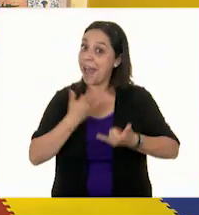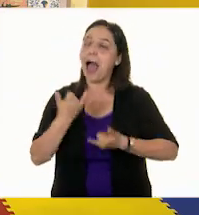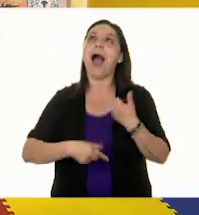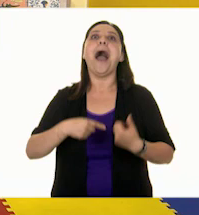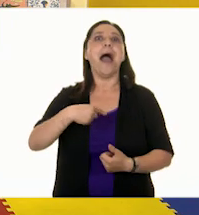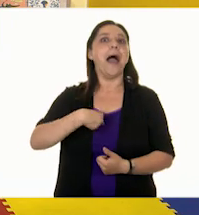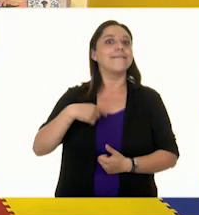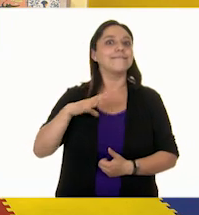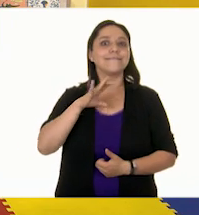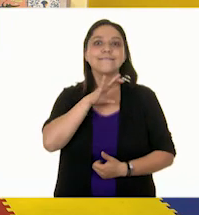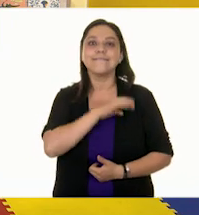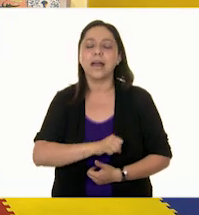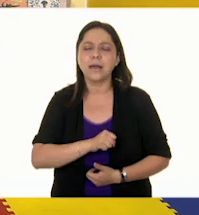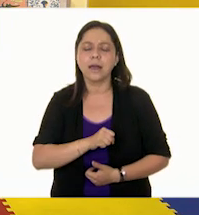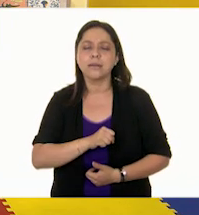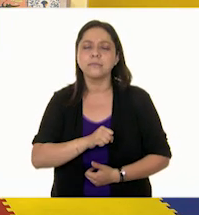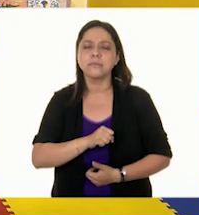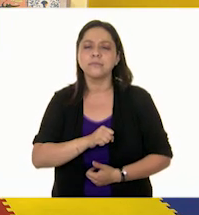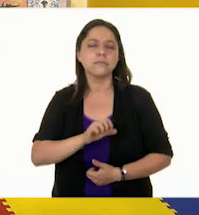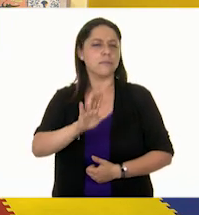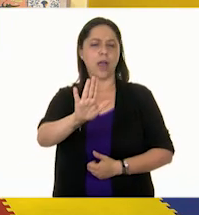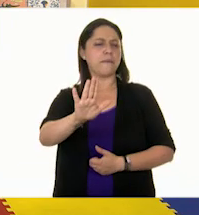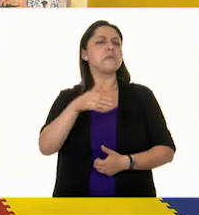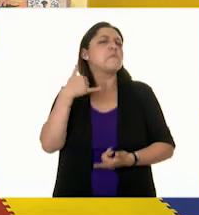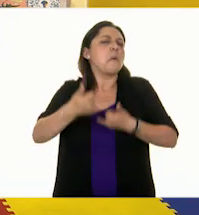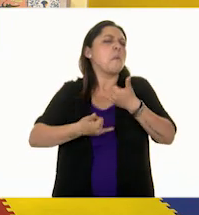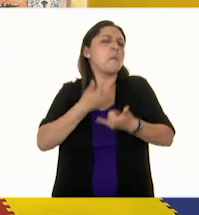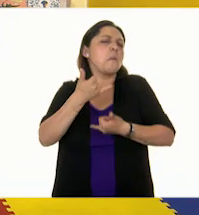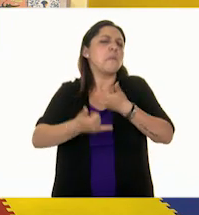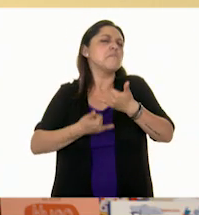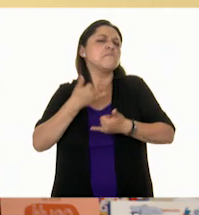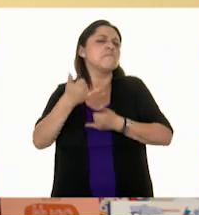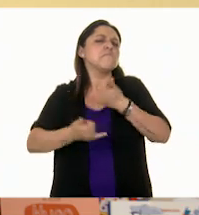la idea, pero ¿a qué vamos a jugar hoy?